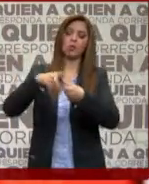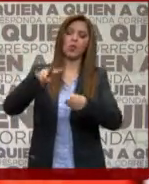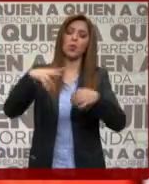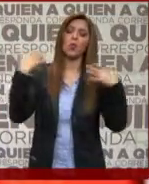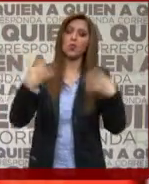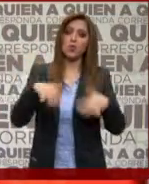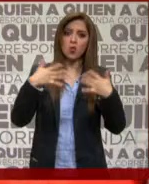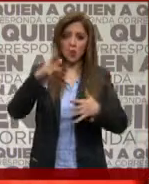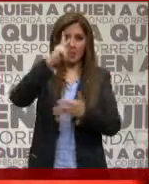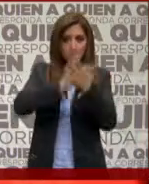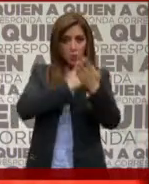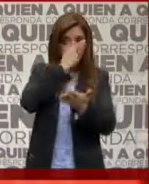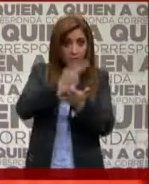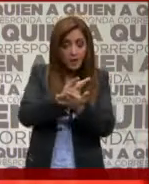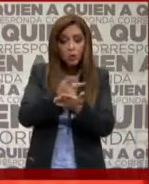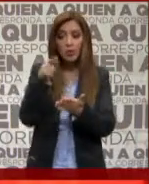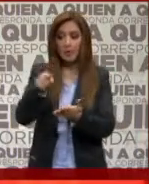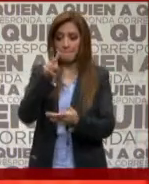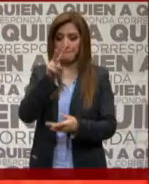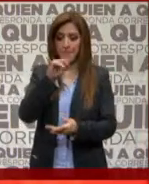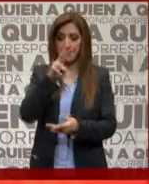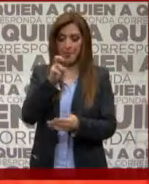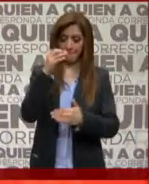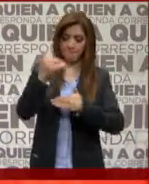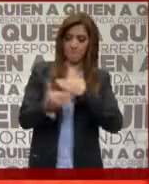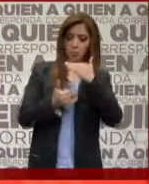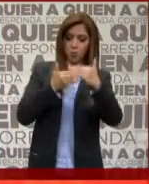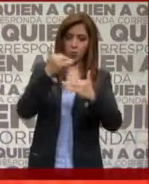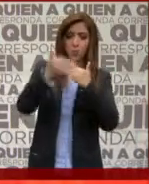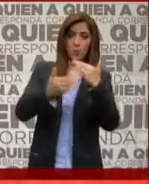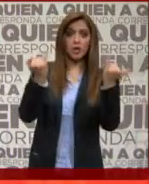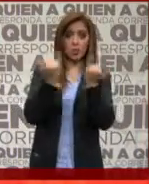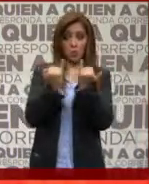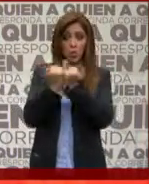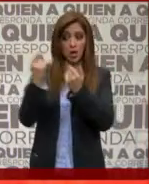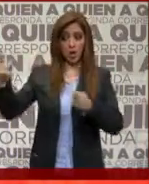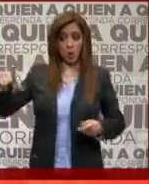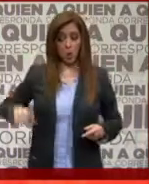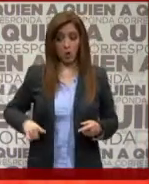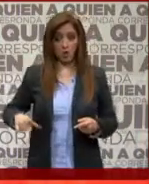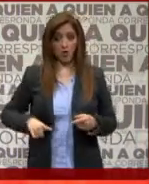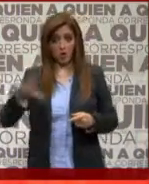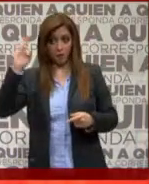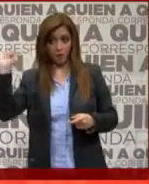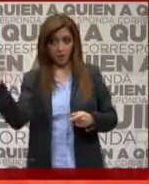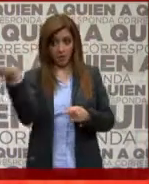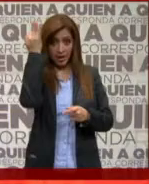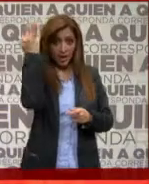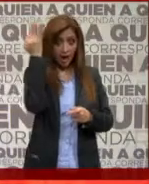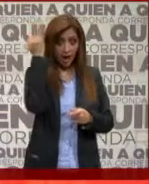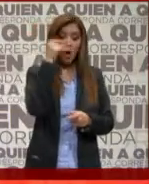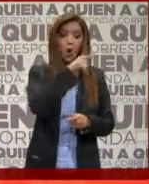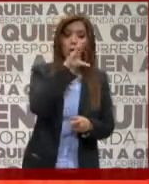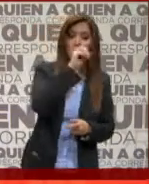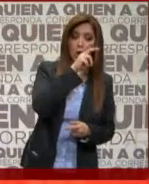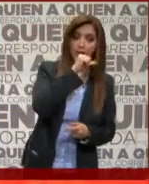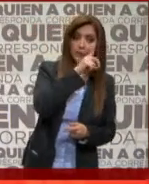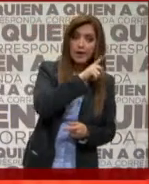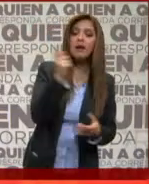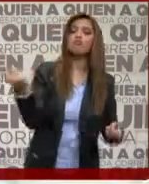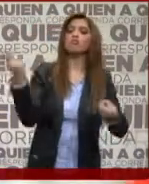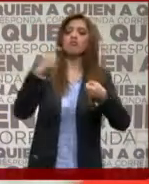pues vive se va a fortalecer y los esfuerzos que hace el gobierno federal a través de conadic pues también suman a la sociedad civil